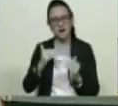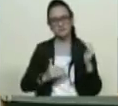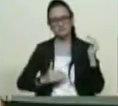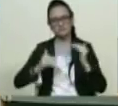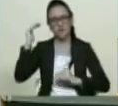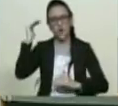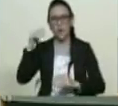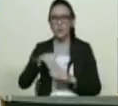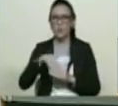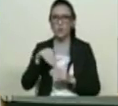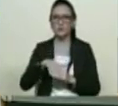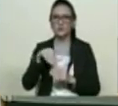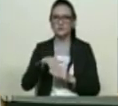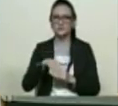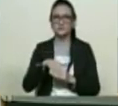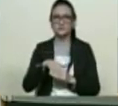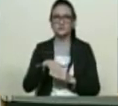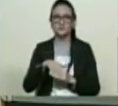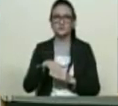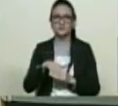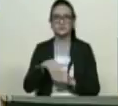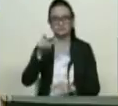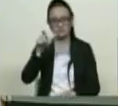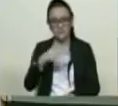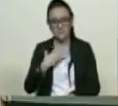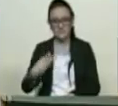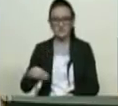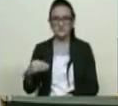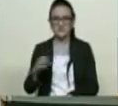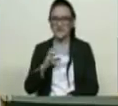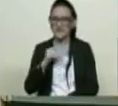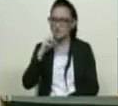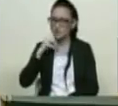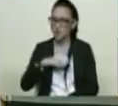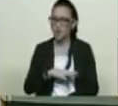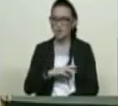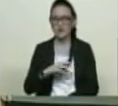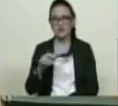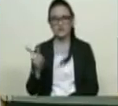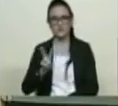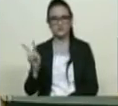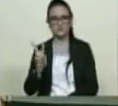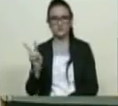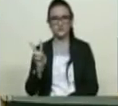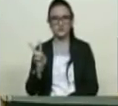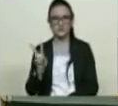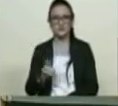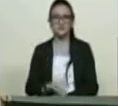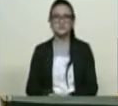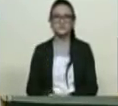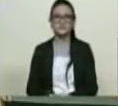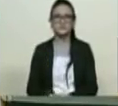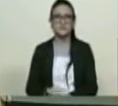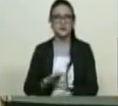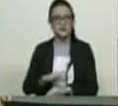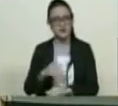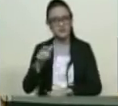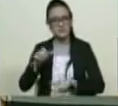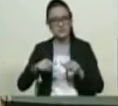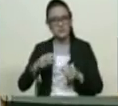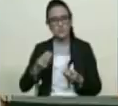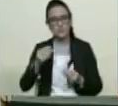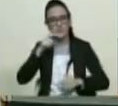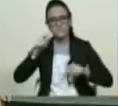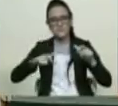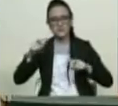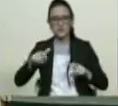votación que jamás se haya obtenido por un candidato presidencial en la historia republicana de Venezuela. Porque muchas personas de la